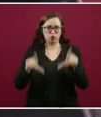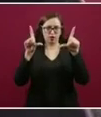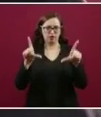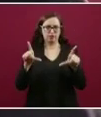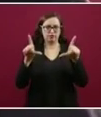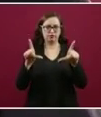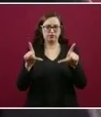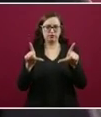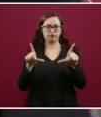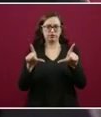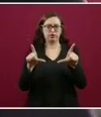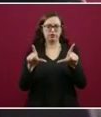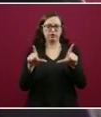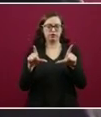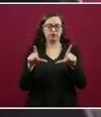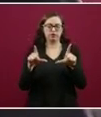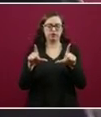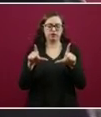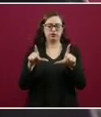a